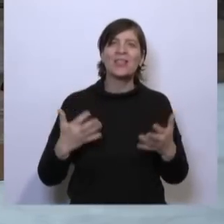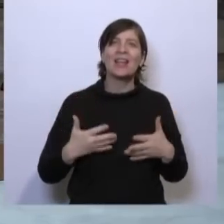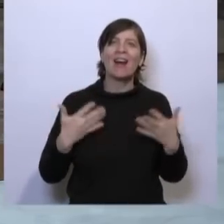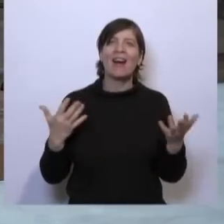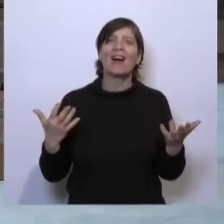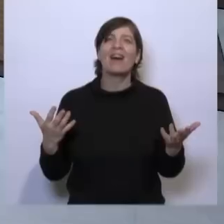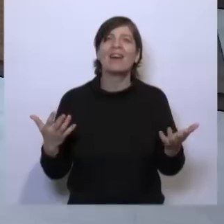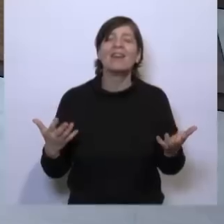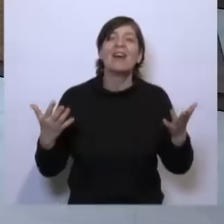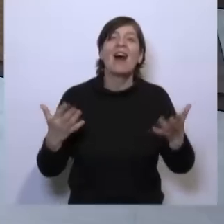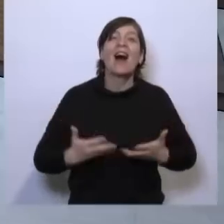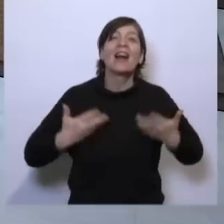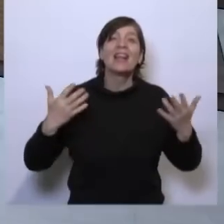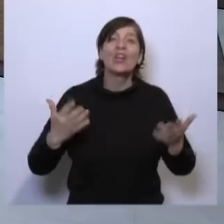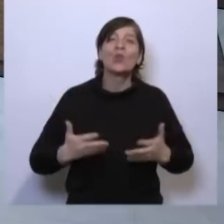aleluya,